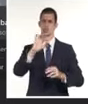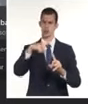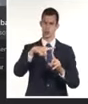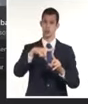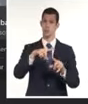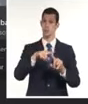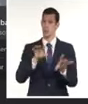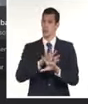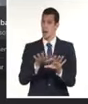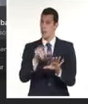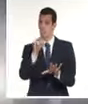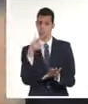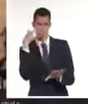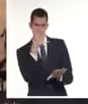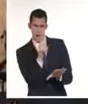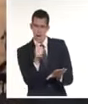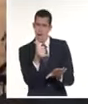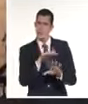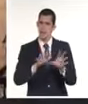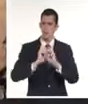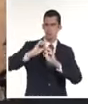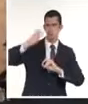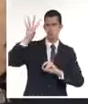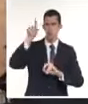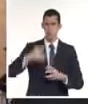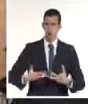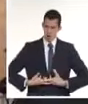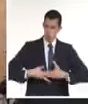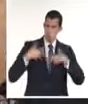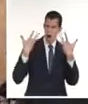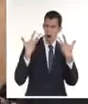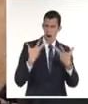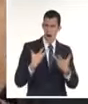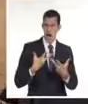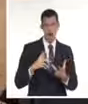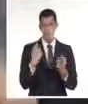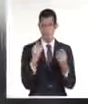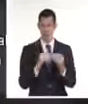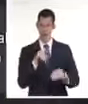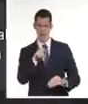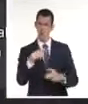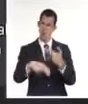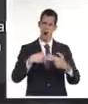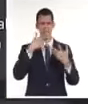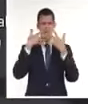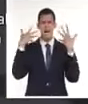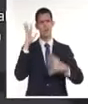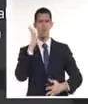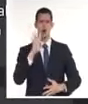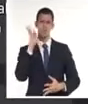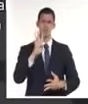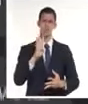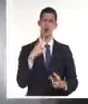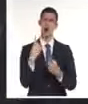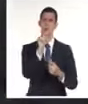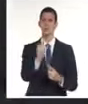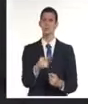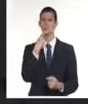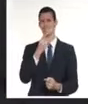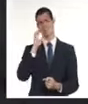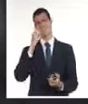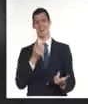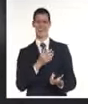y todavía continúan. Muchos usuarios piden mayores sanciones para quienes, como si fuera un tema gracioso, maltrataron